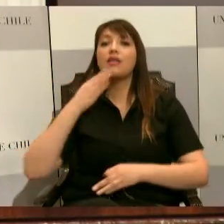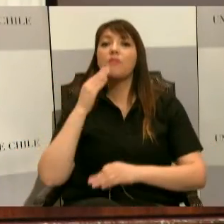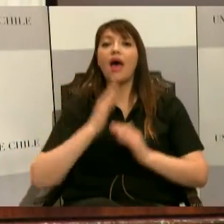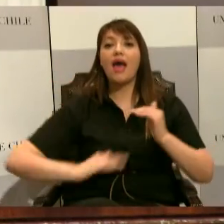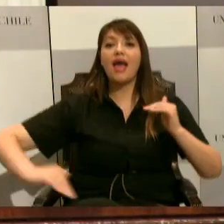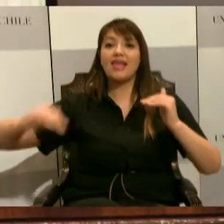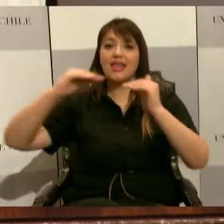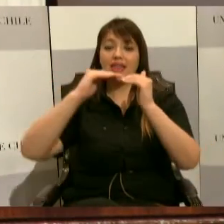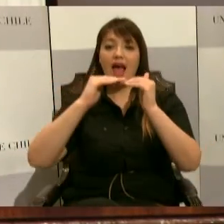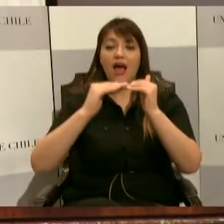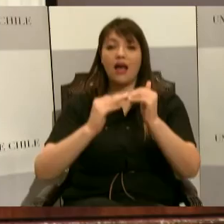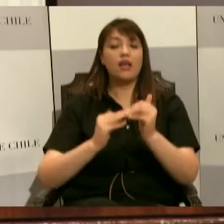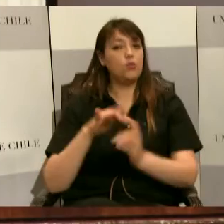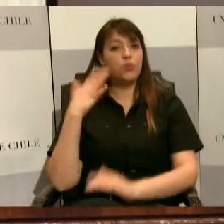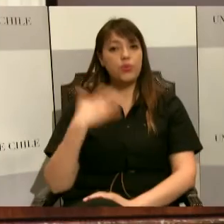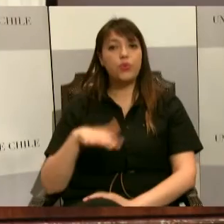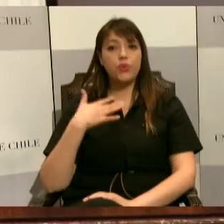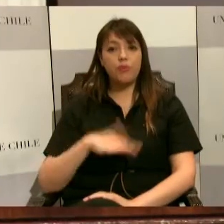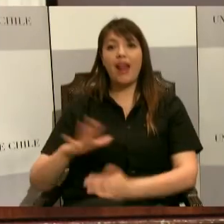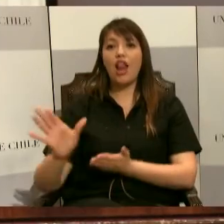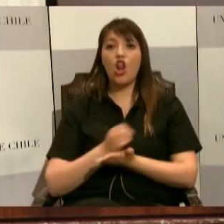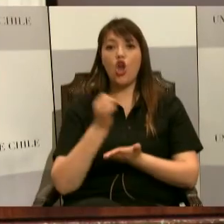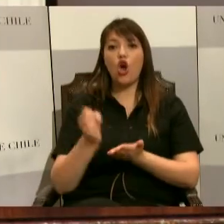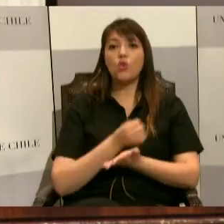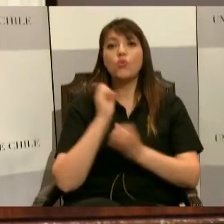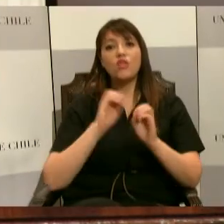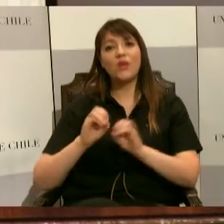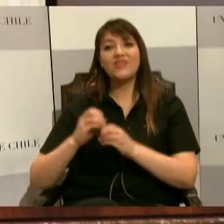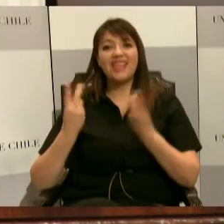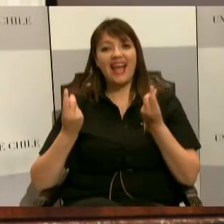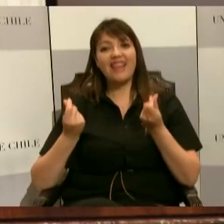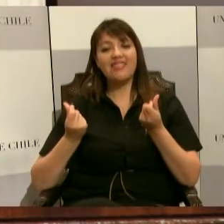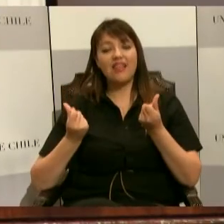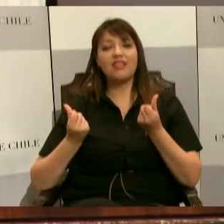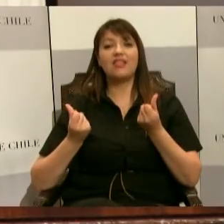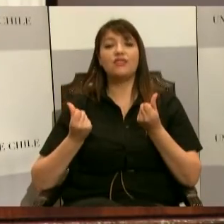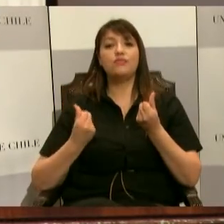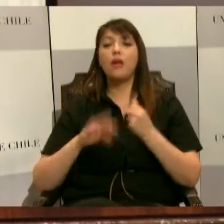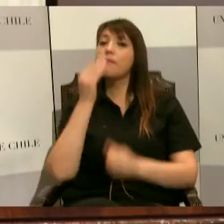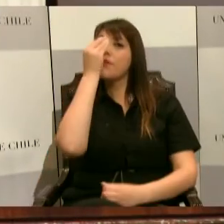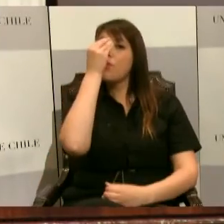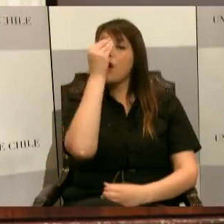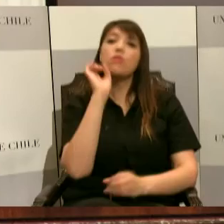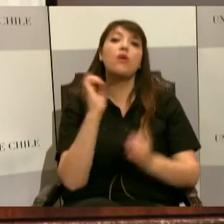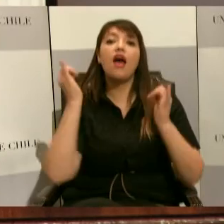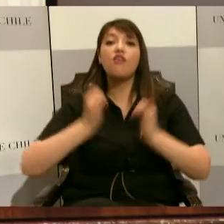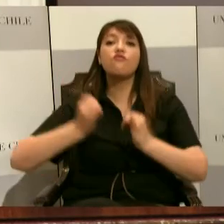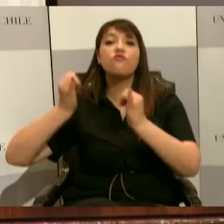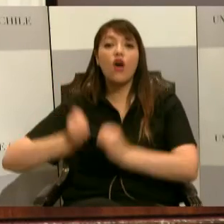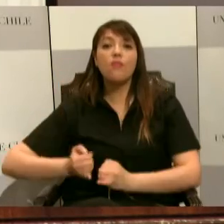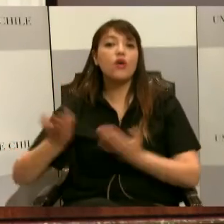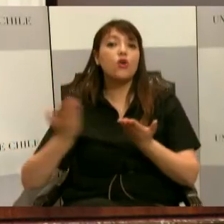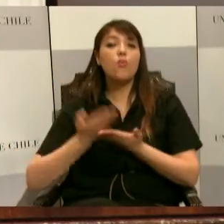la inclusión como condiciones indispensables para el logro de una educación de calidad. Preocupados por la forma como los estudiantes viven en la